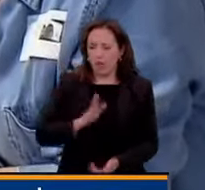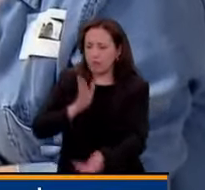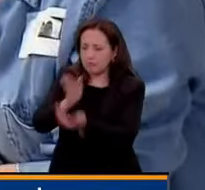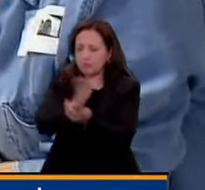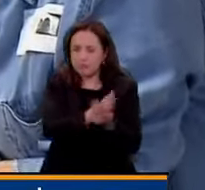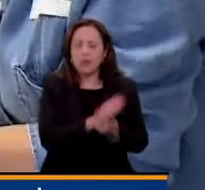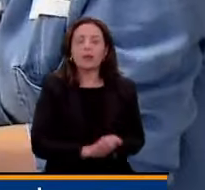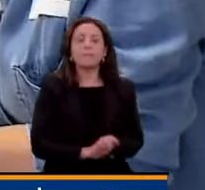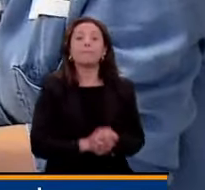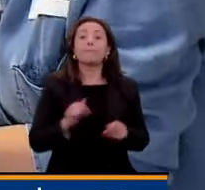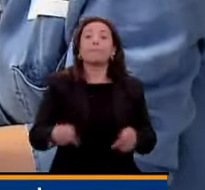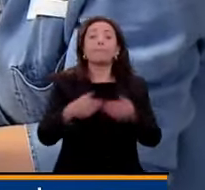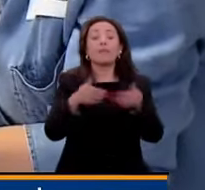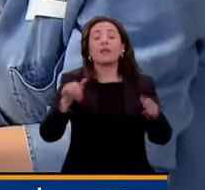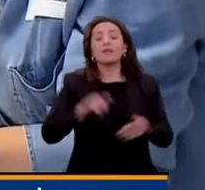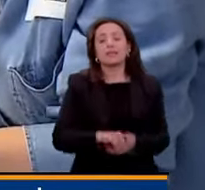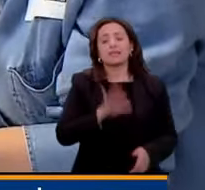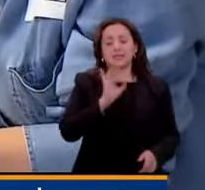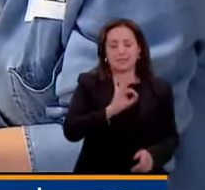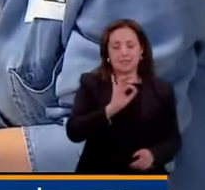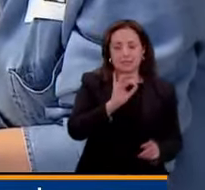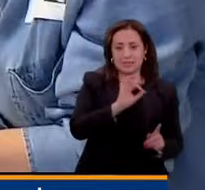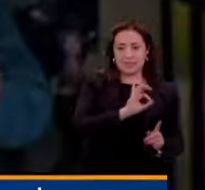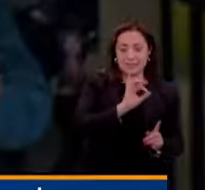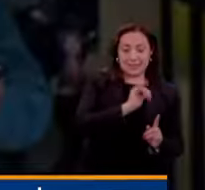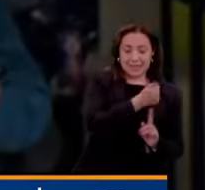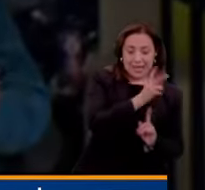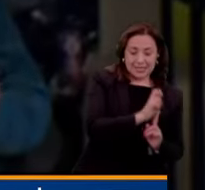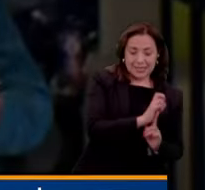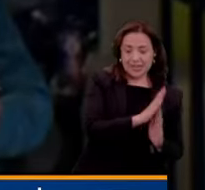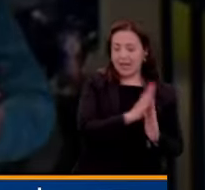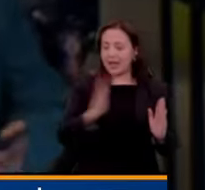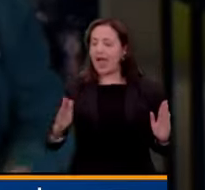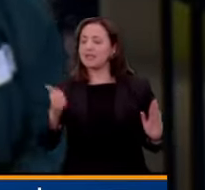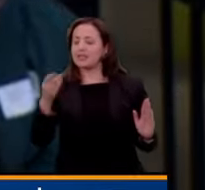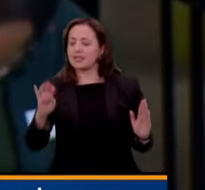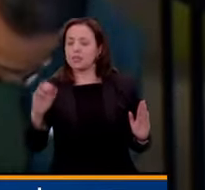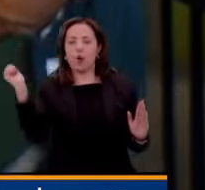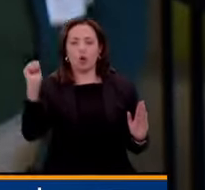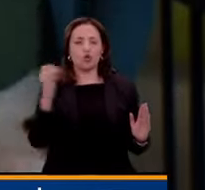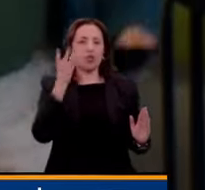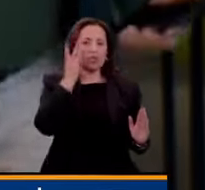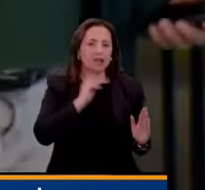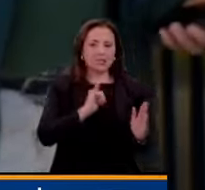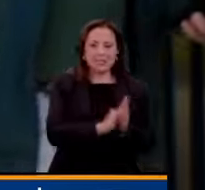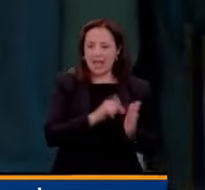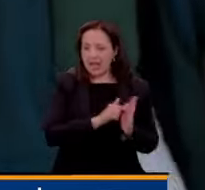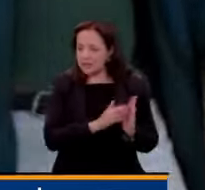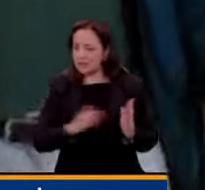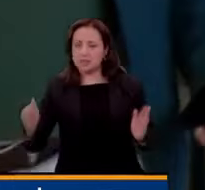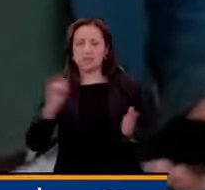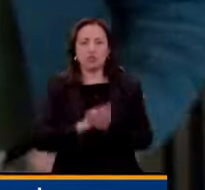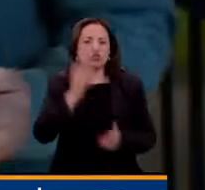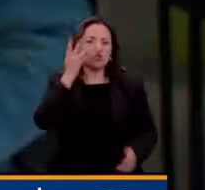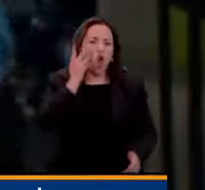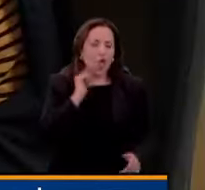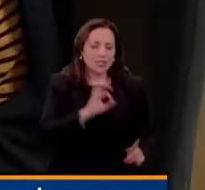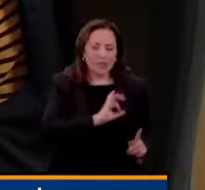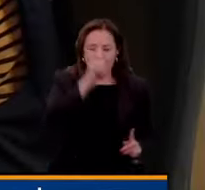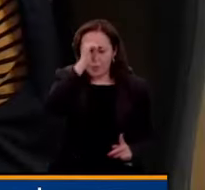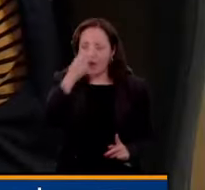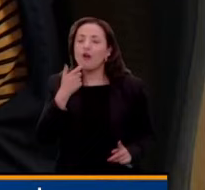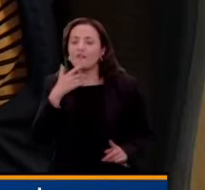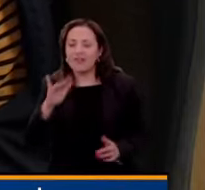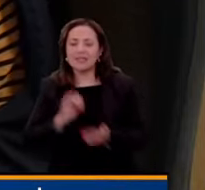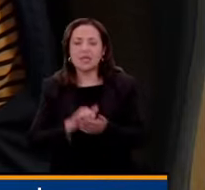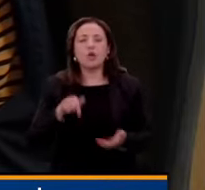todo el fin de semana, del 17 al 19 de agosto. En estos puntos, los funcionarios de la DIAN atenderán dudas y acompañarán el proceso de